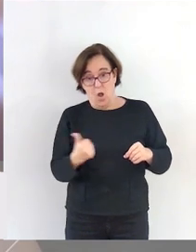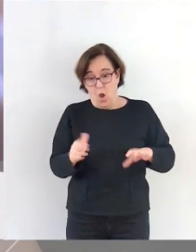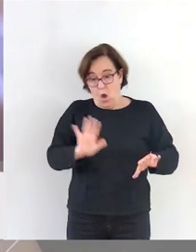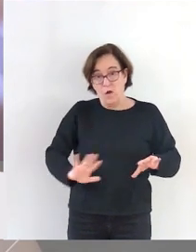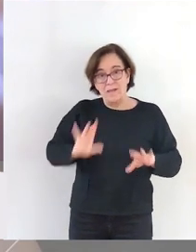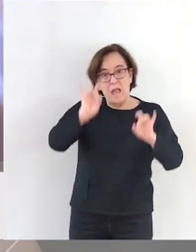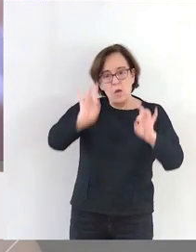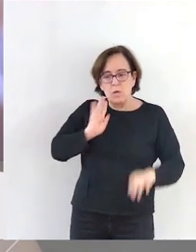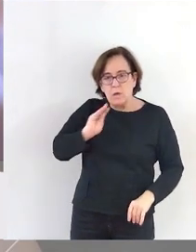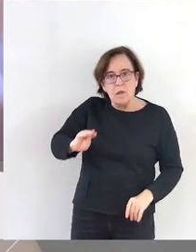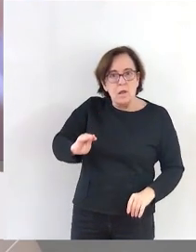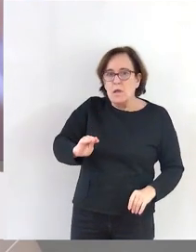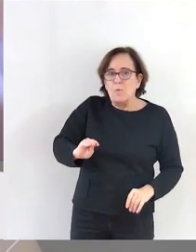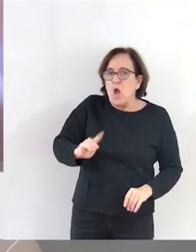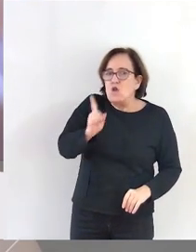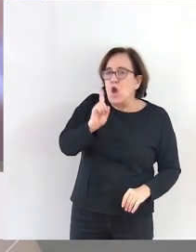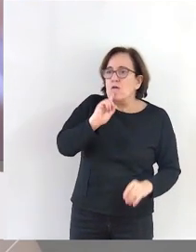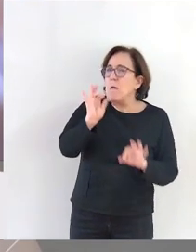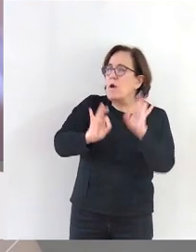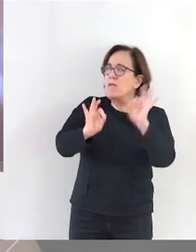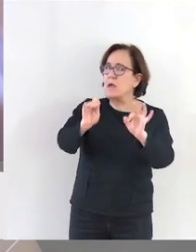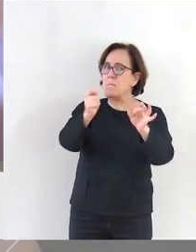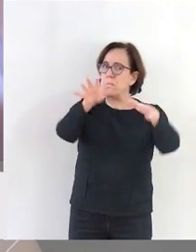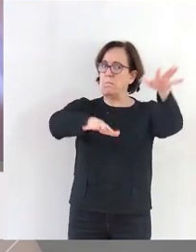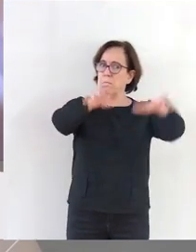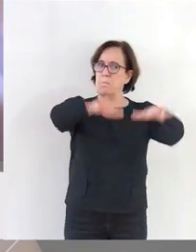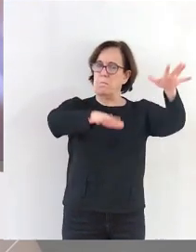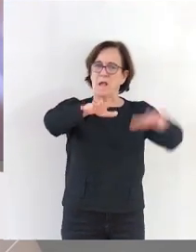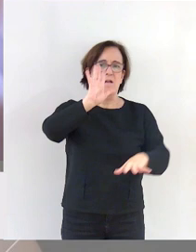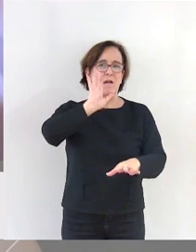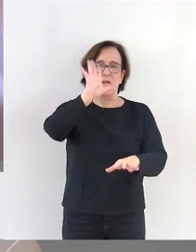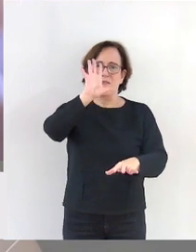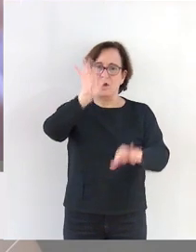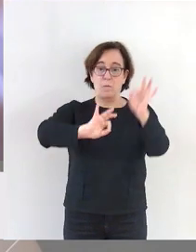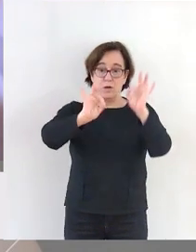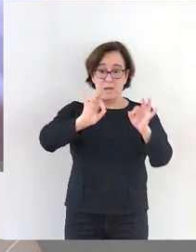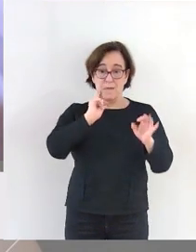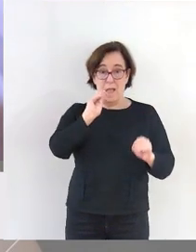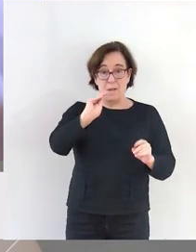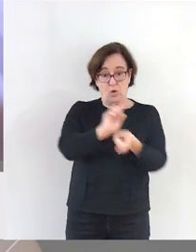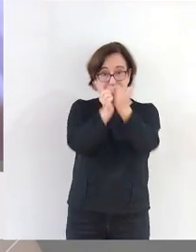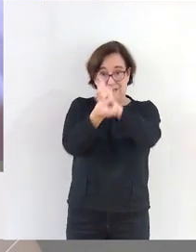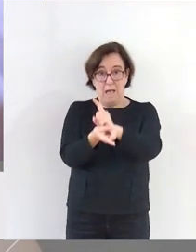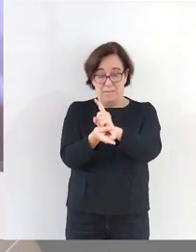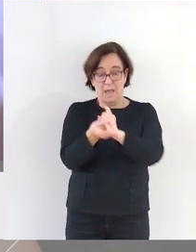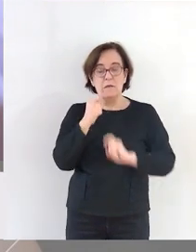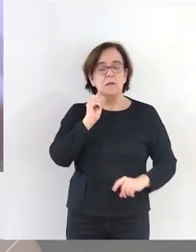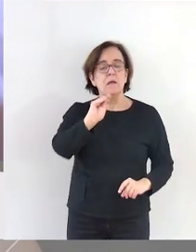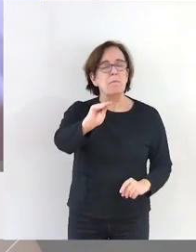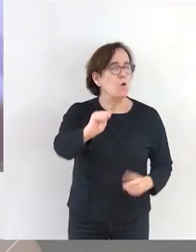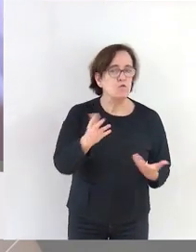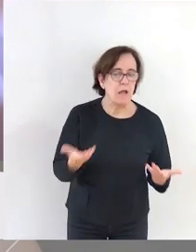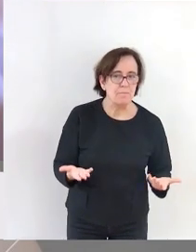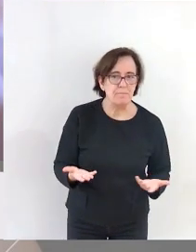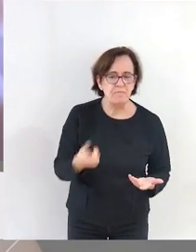preguntaba lo mismo y lo mismo el porcentaje era muy parecido alrededor un 5% pero si la pregunta cambiaba y se les decía